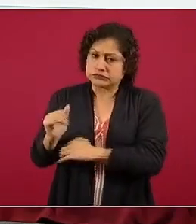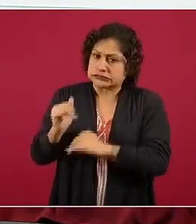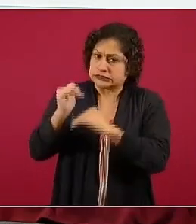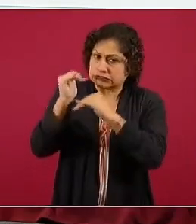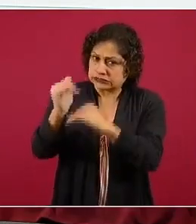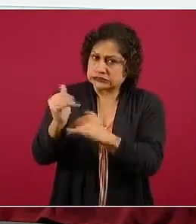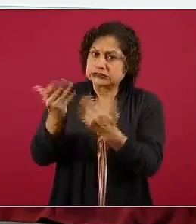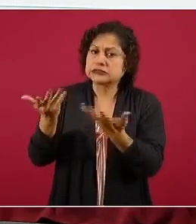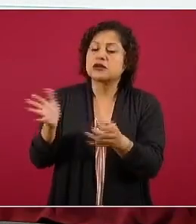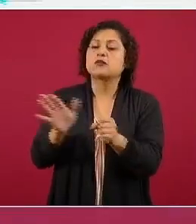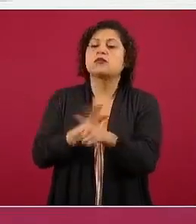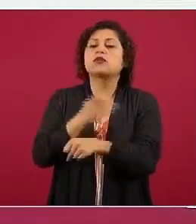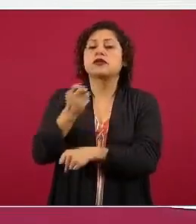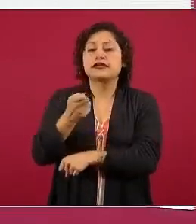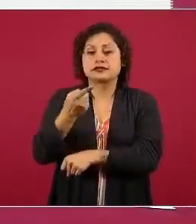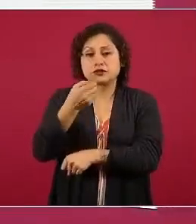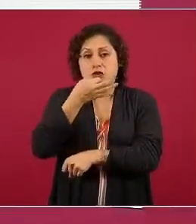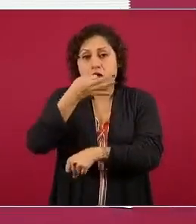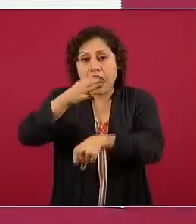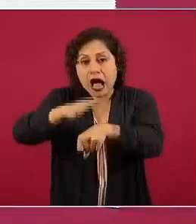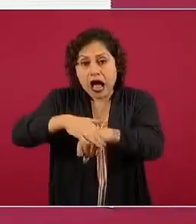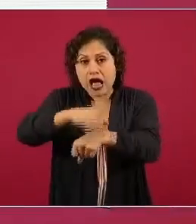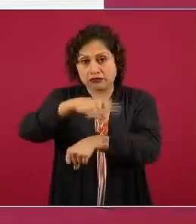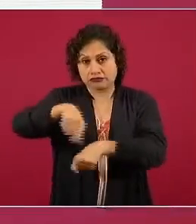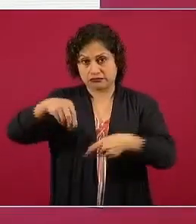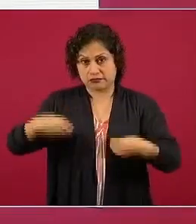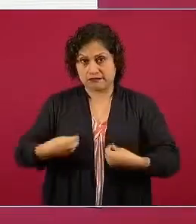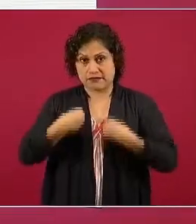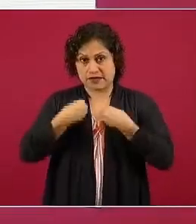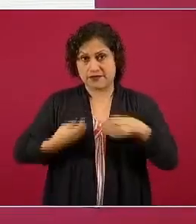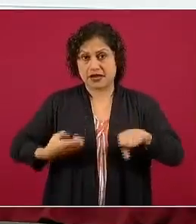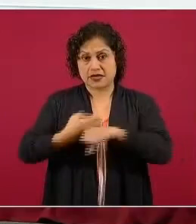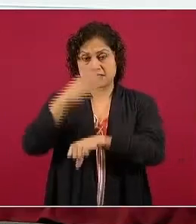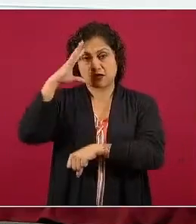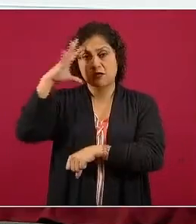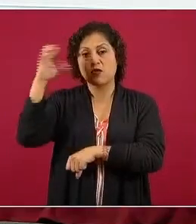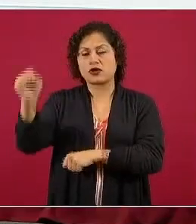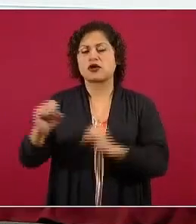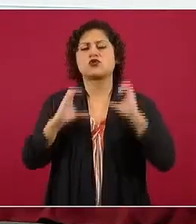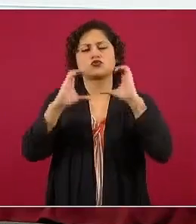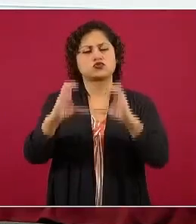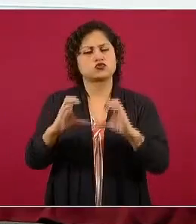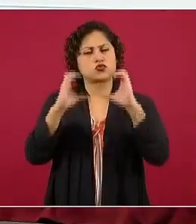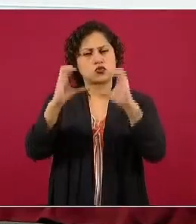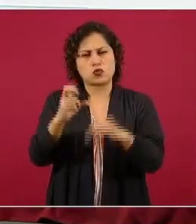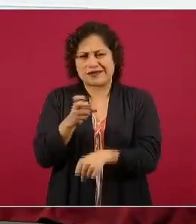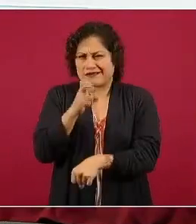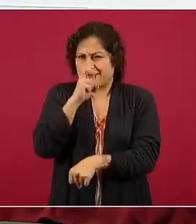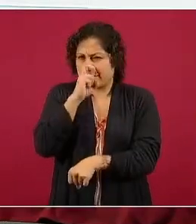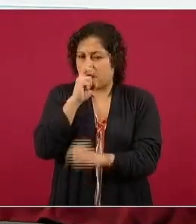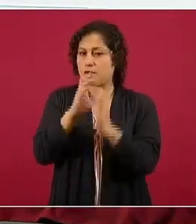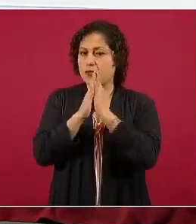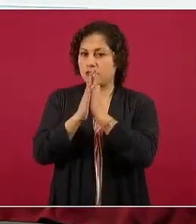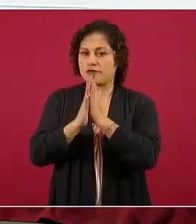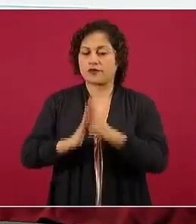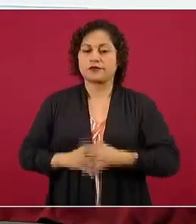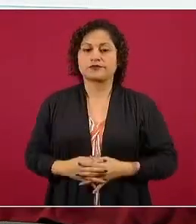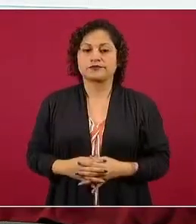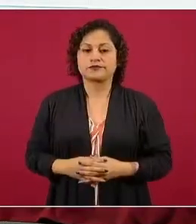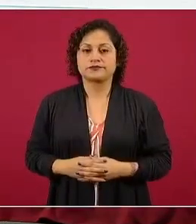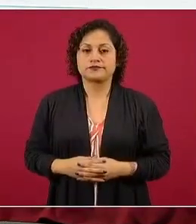también invitamos a la gente del Estado de Morelos a tener todas las precauciones en estas próximas semanas. La siguiente, por